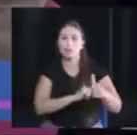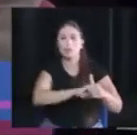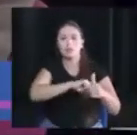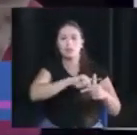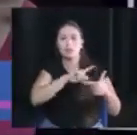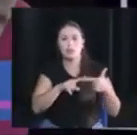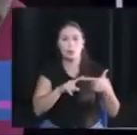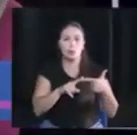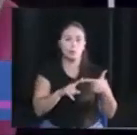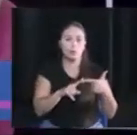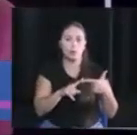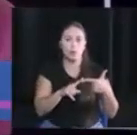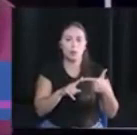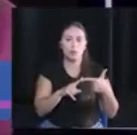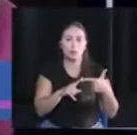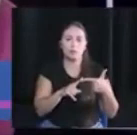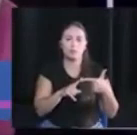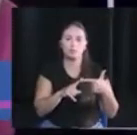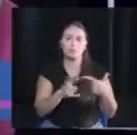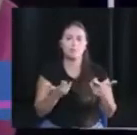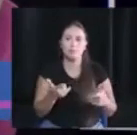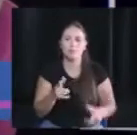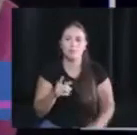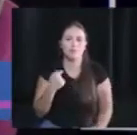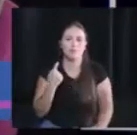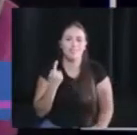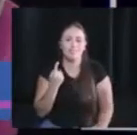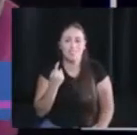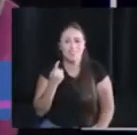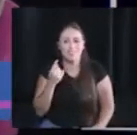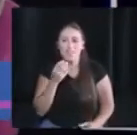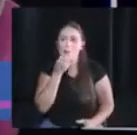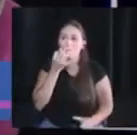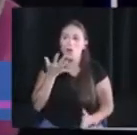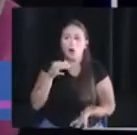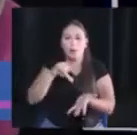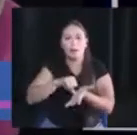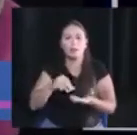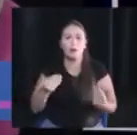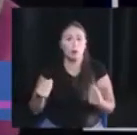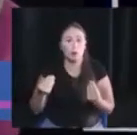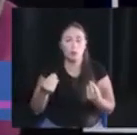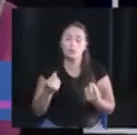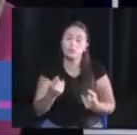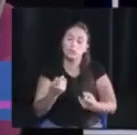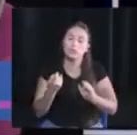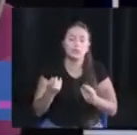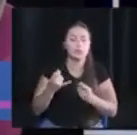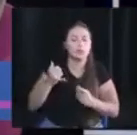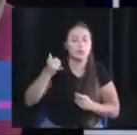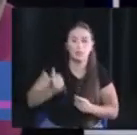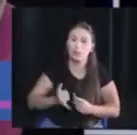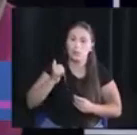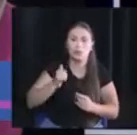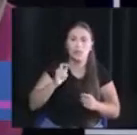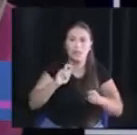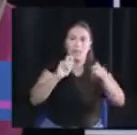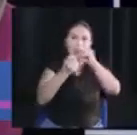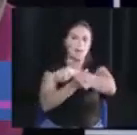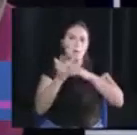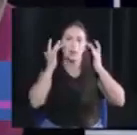Segunda premisa. No vamos a mejorar el país hasta el día que no cambiemos la